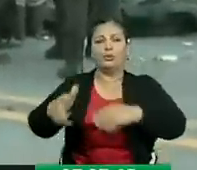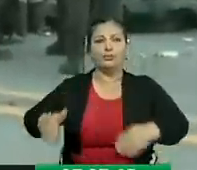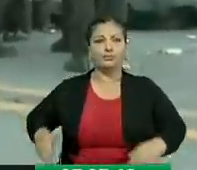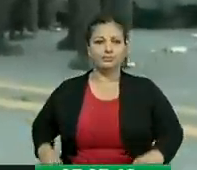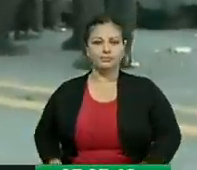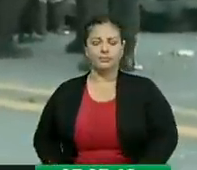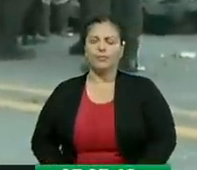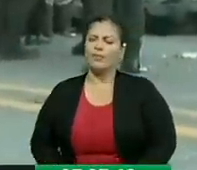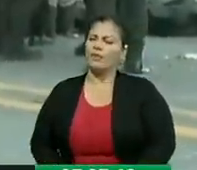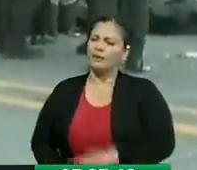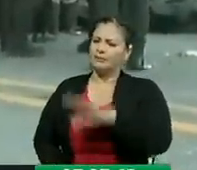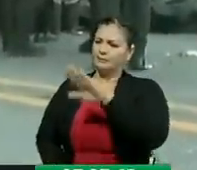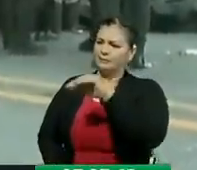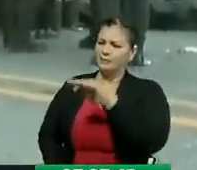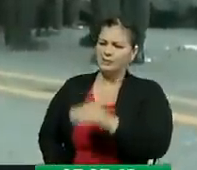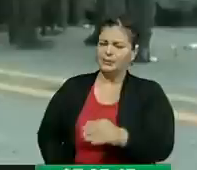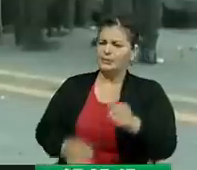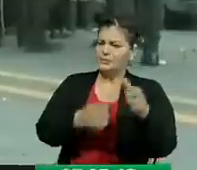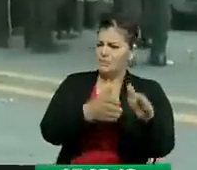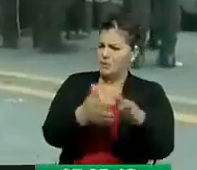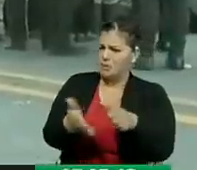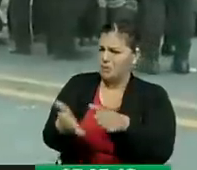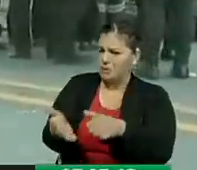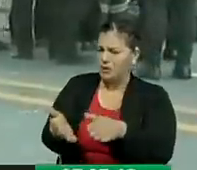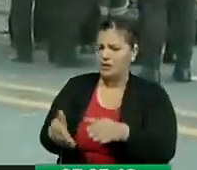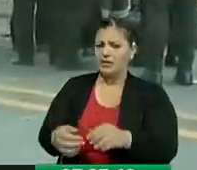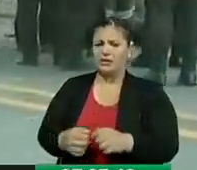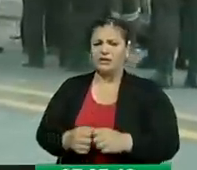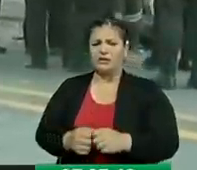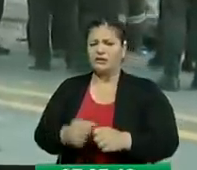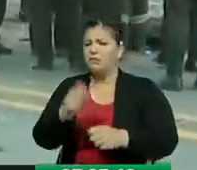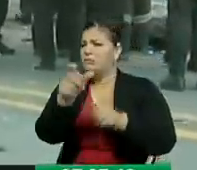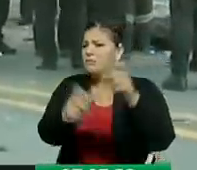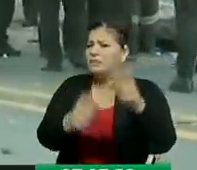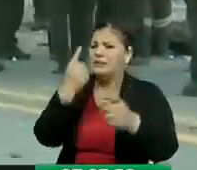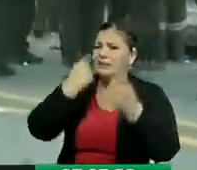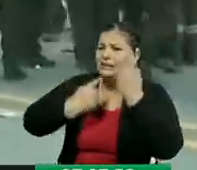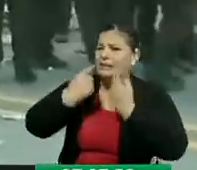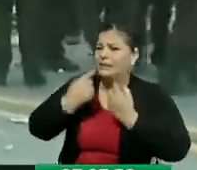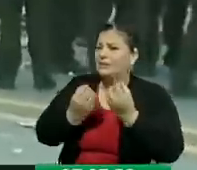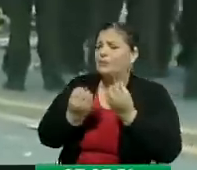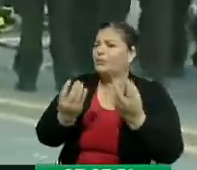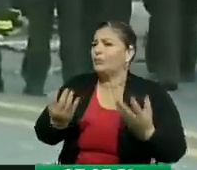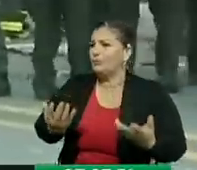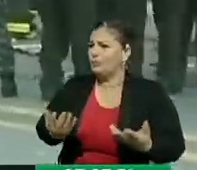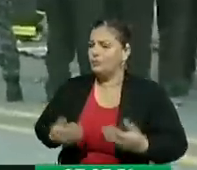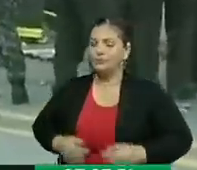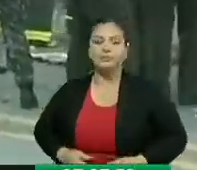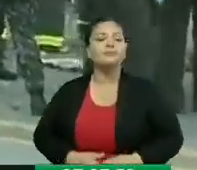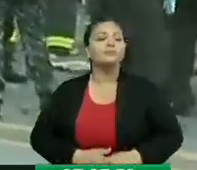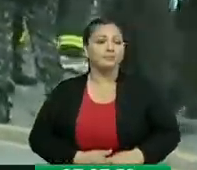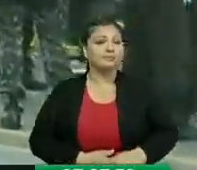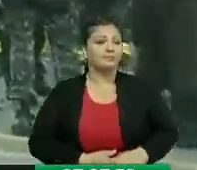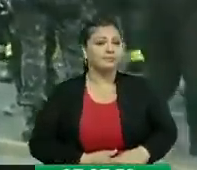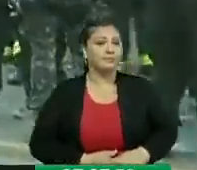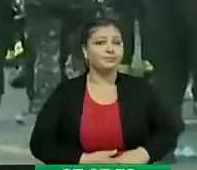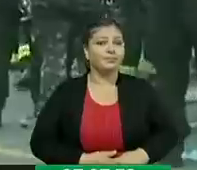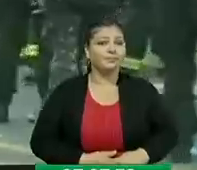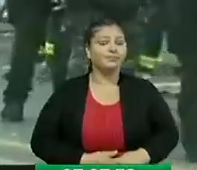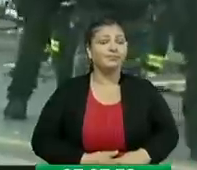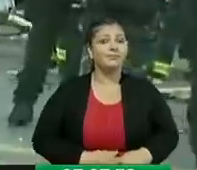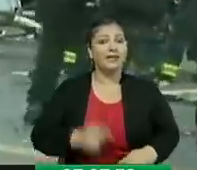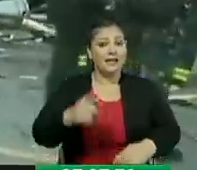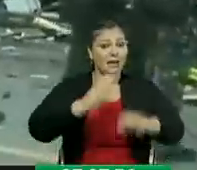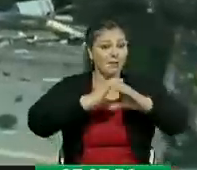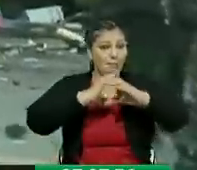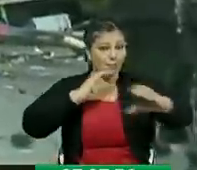con heridos y también con personas fallecidas atrapadas en la unidad. Así es. Estaban atrapados, otras estaban fallecidas,